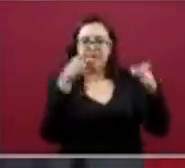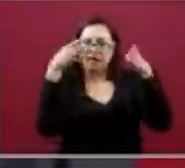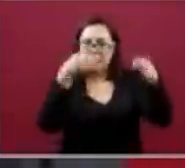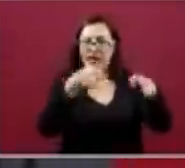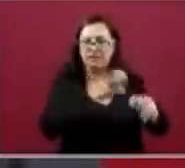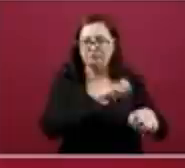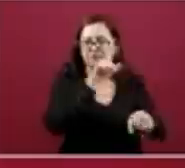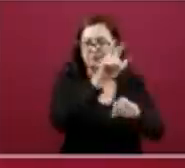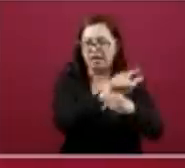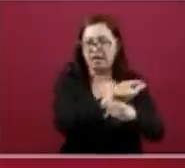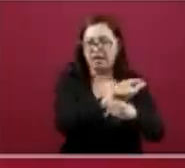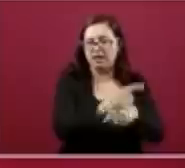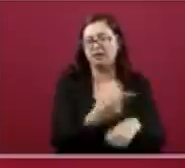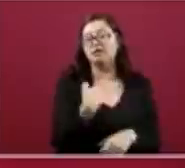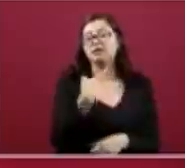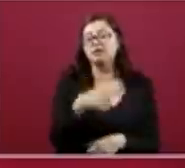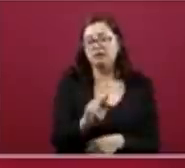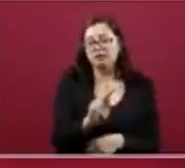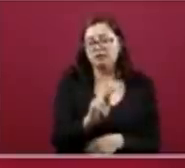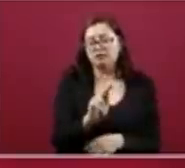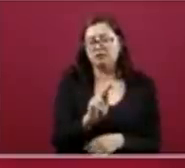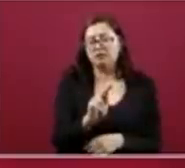Pero